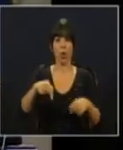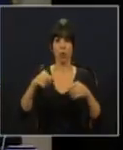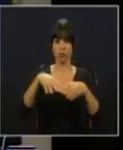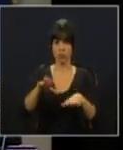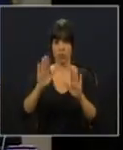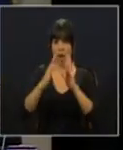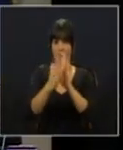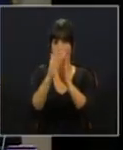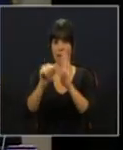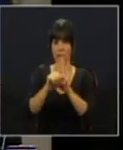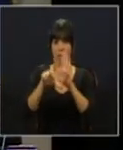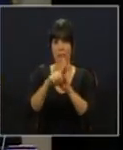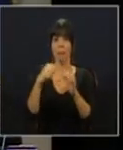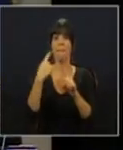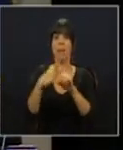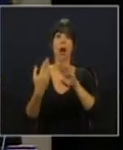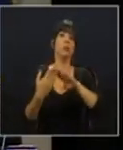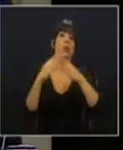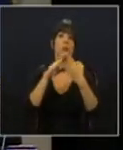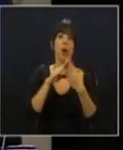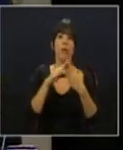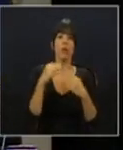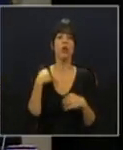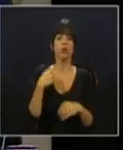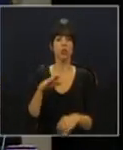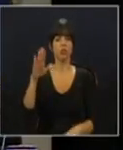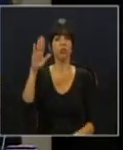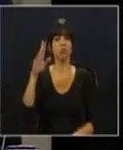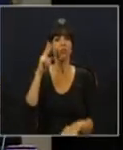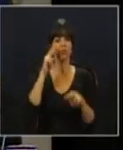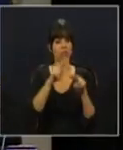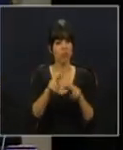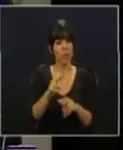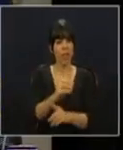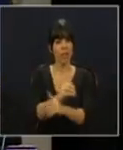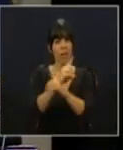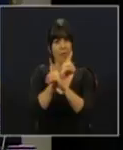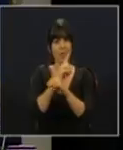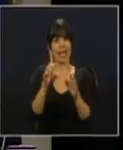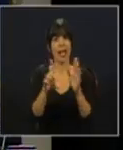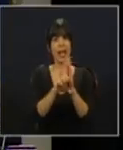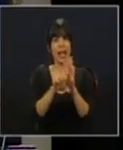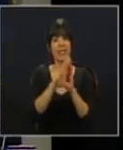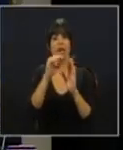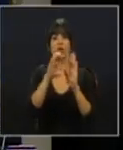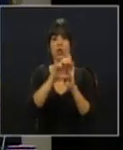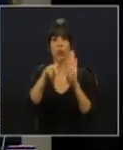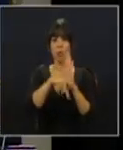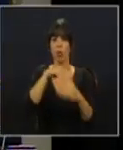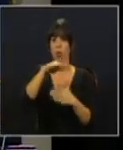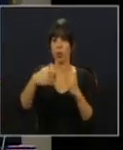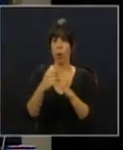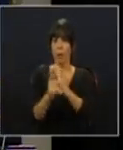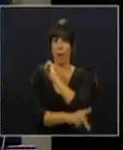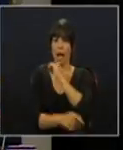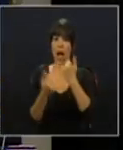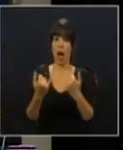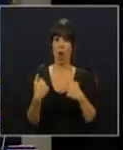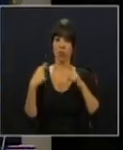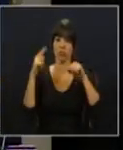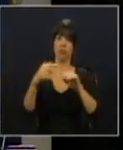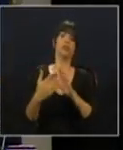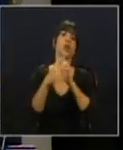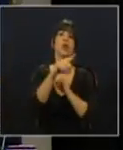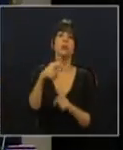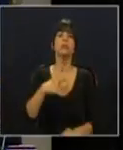pueblo observar y defender la Constitución y las leyes de la República. Hoy concurro ante ustedes con